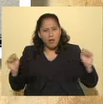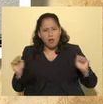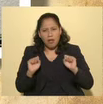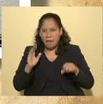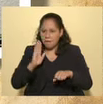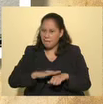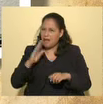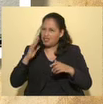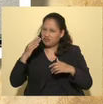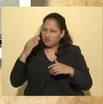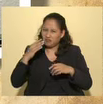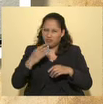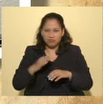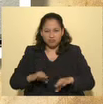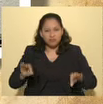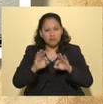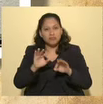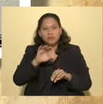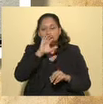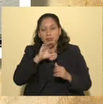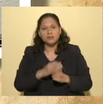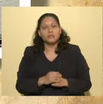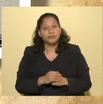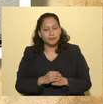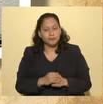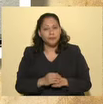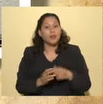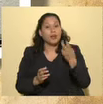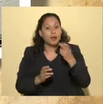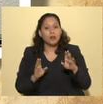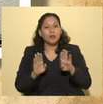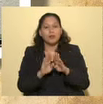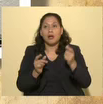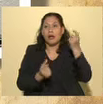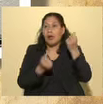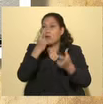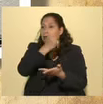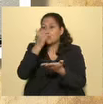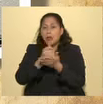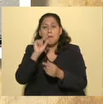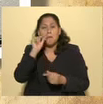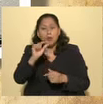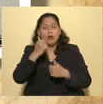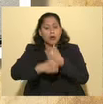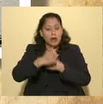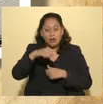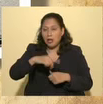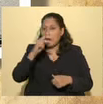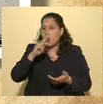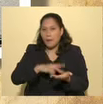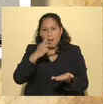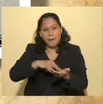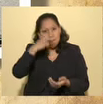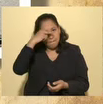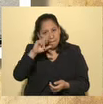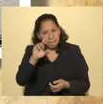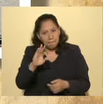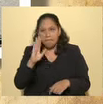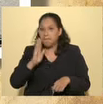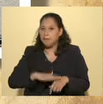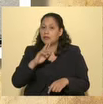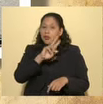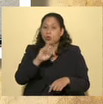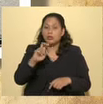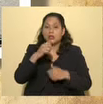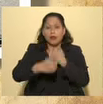o sea, el tema del running como tal, es, ¿no? Pocas ciudades en el mundo tienen tantas carreras como la Ciudad de México. Uh-huh. Más o menos 200 carreras